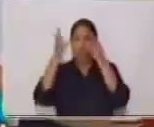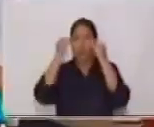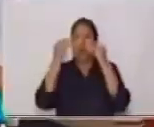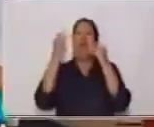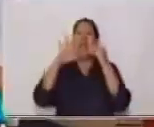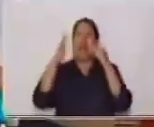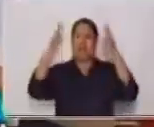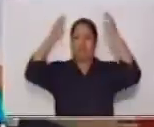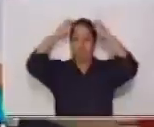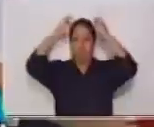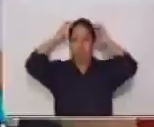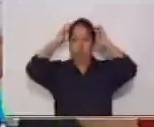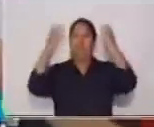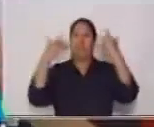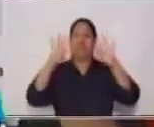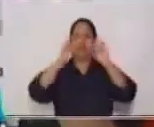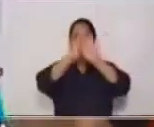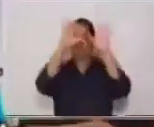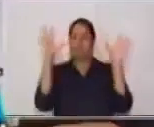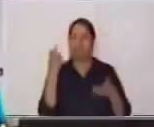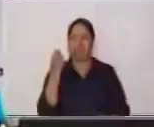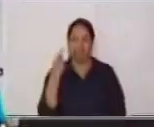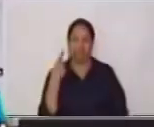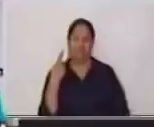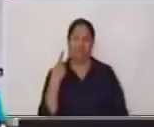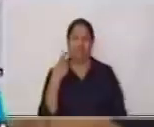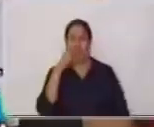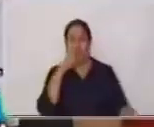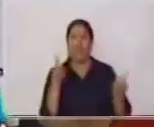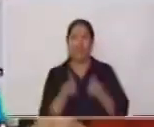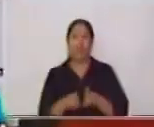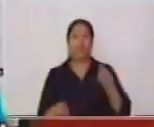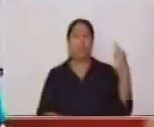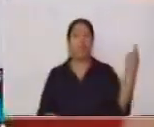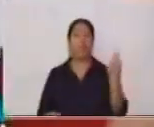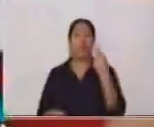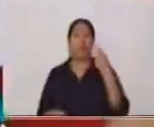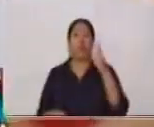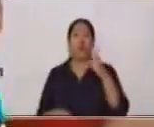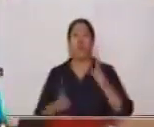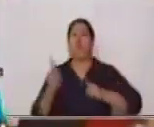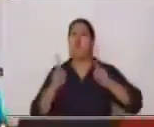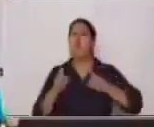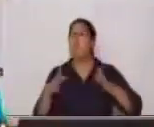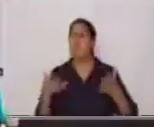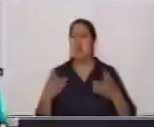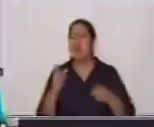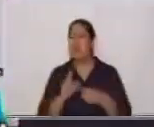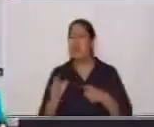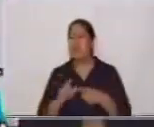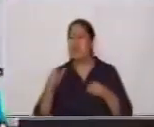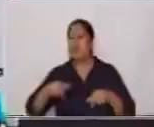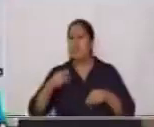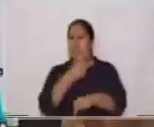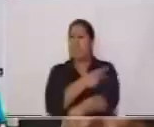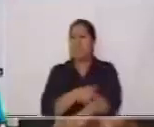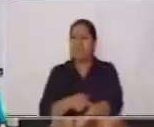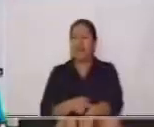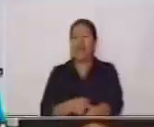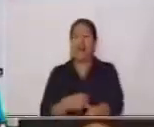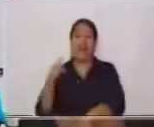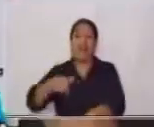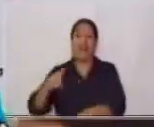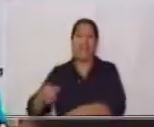También es importante qué hecho es el que ocurrió en la narración. En esta narración el hecho era que tuve un regalo. En la